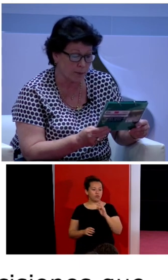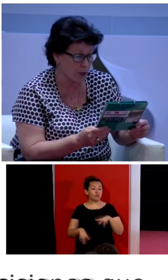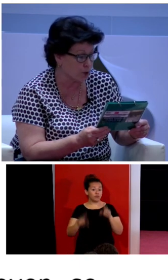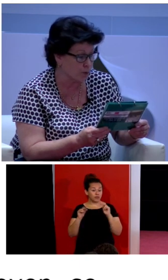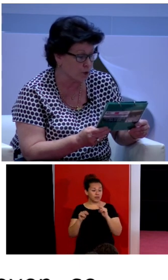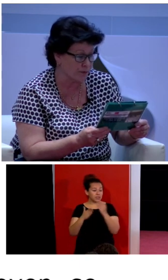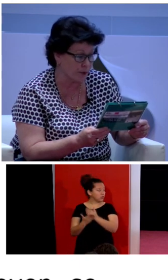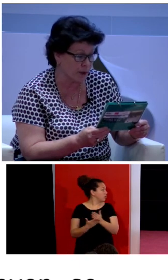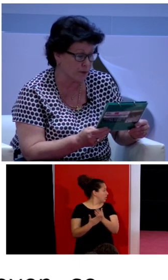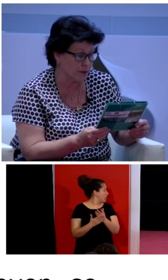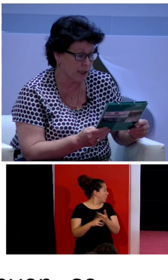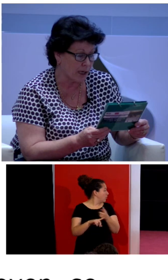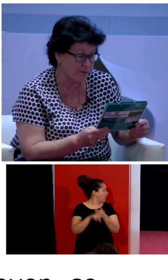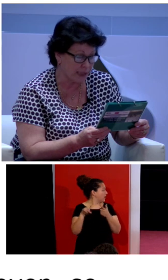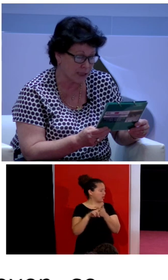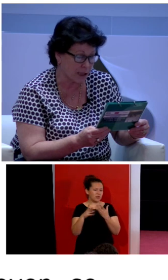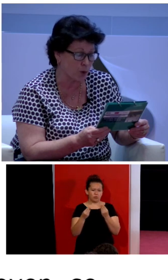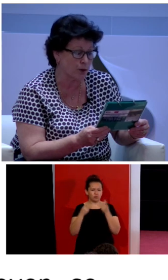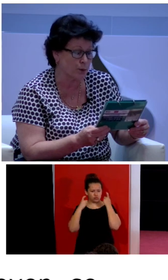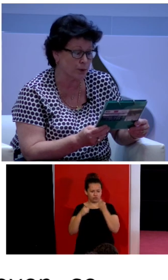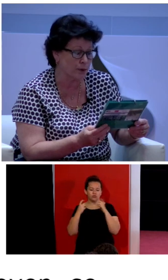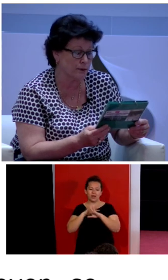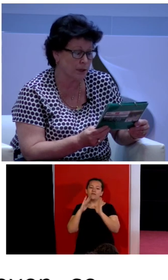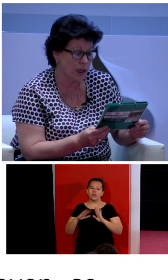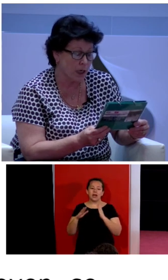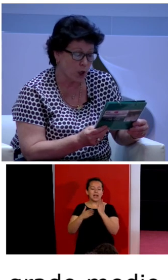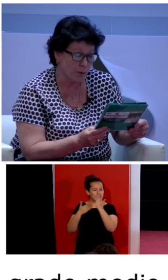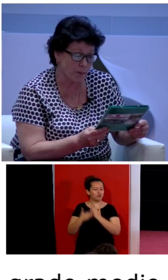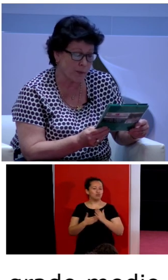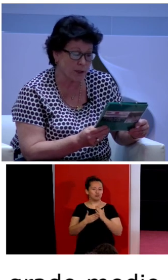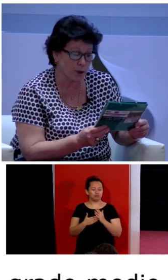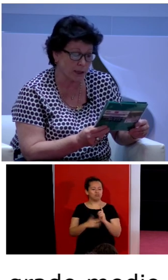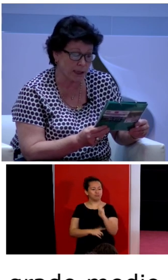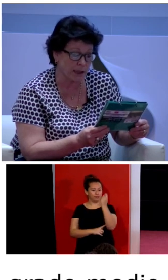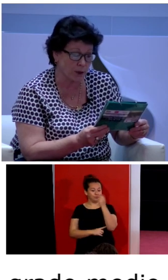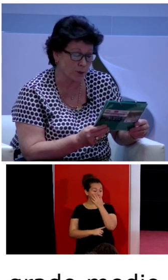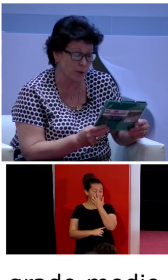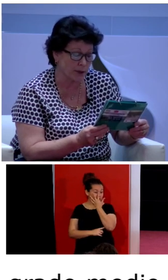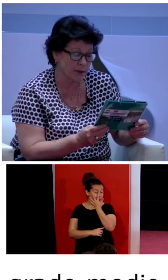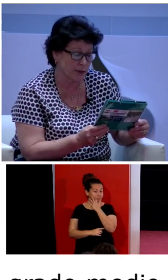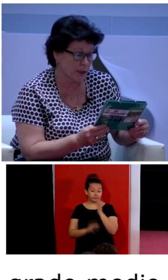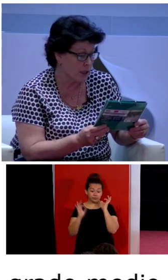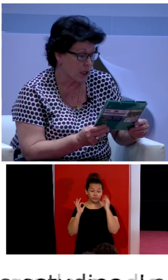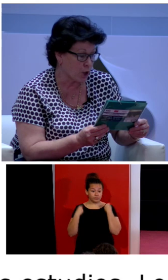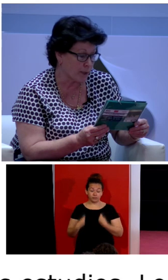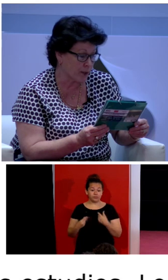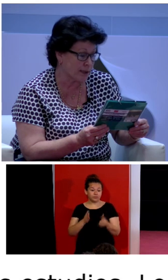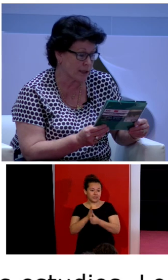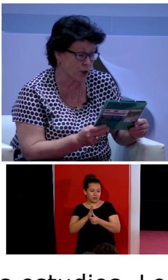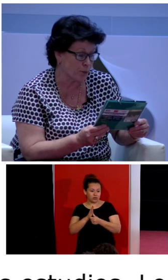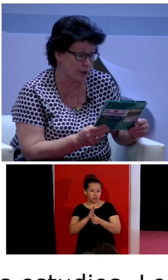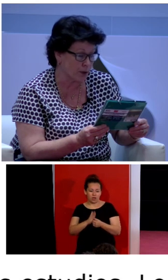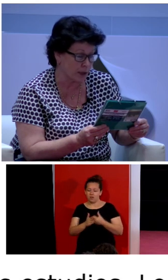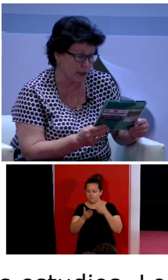grado medio con mucho esfuerzo. Al final sacó los estudios. Lo mismo pasó con el carnet de conducir. No paró hasta